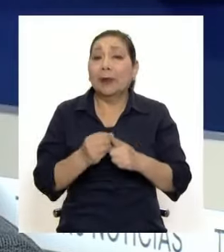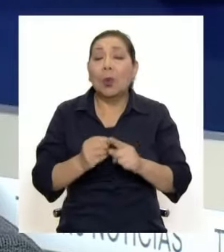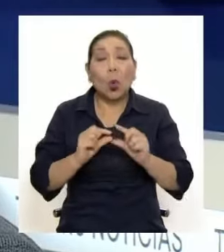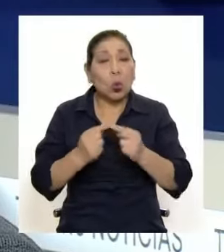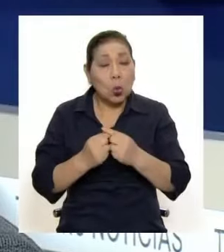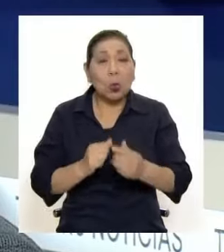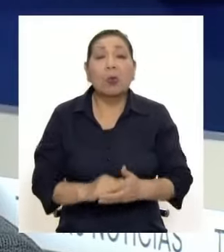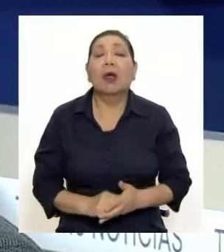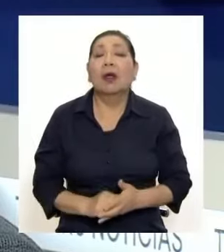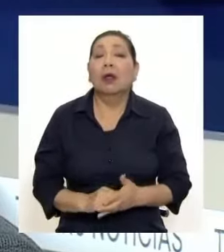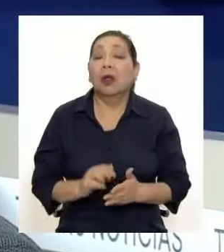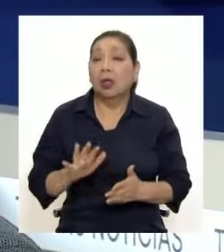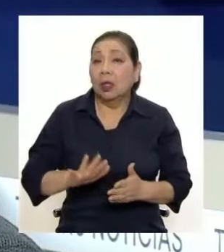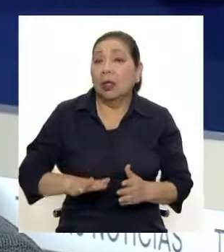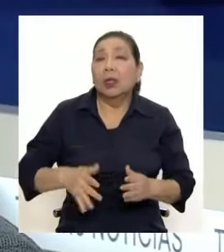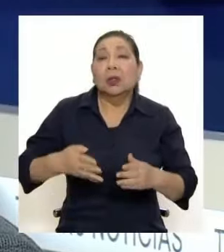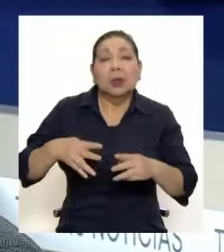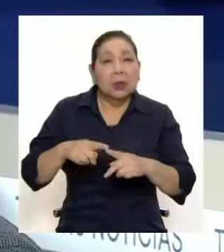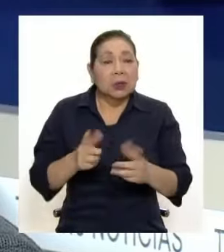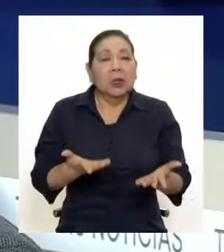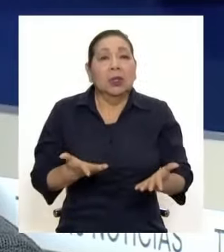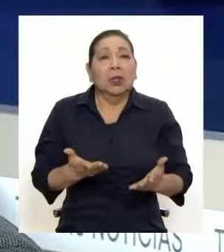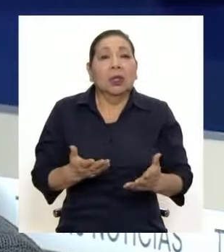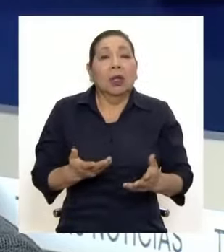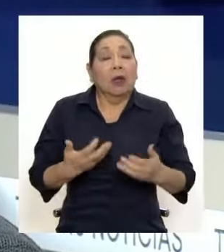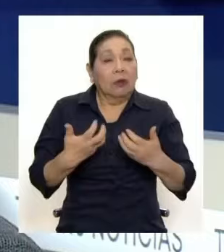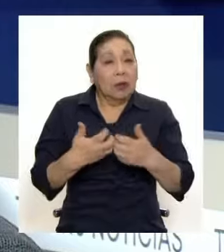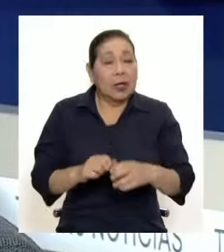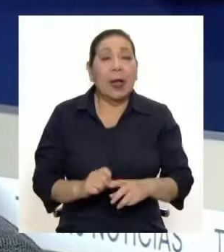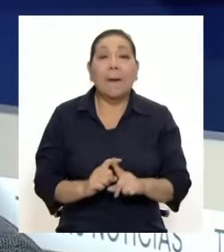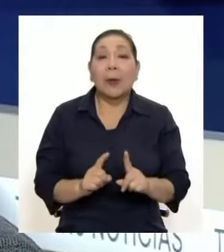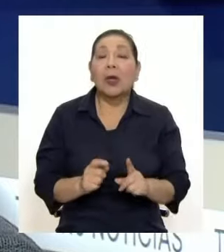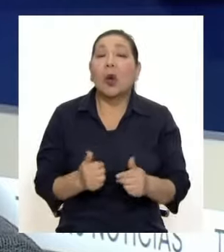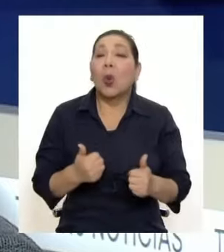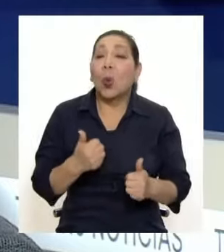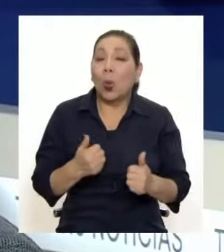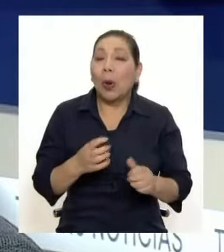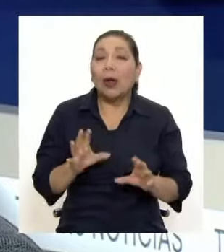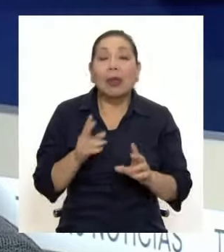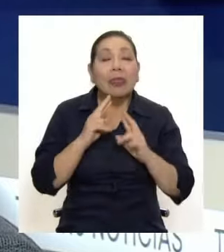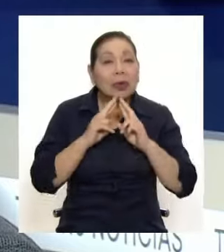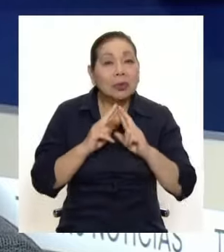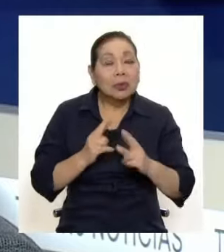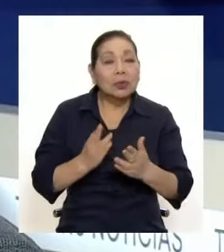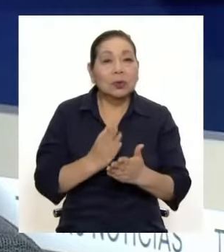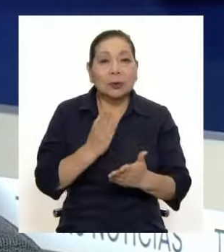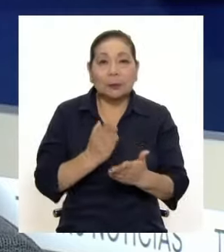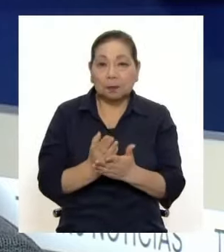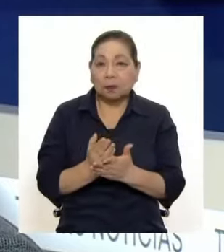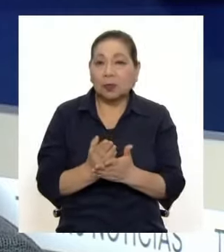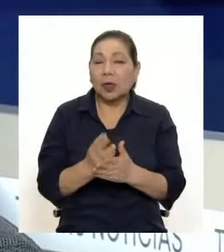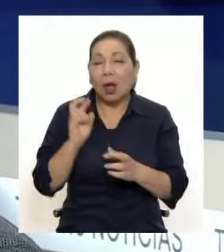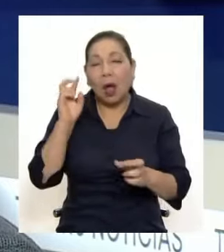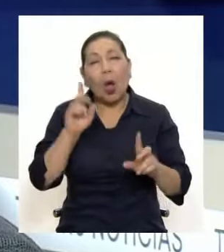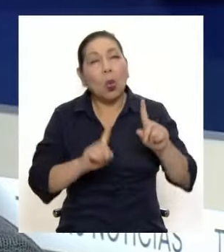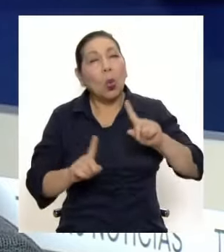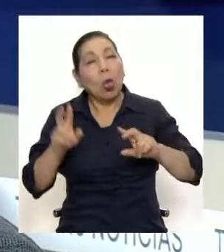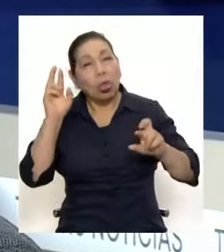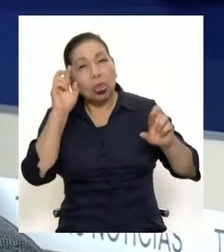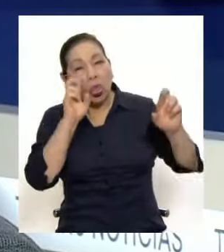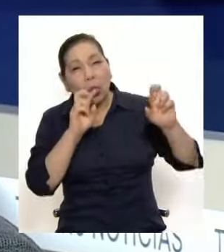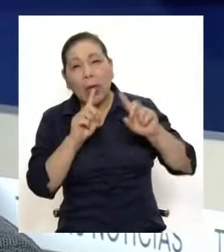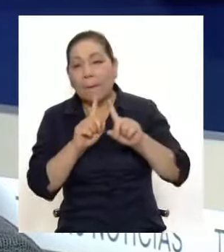gremios a nivel artesanal a nivel Industrial en la cual se absuelven las dudas